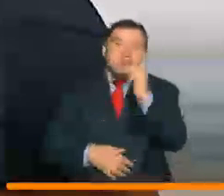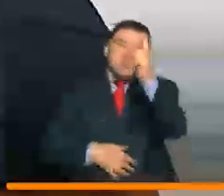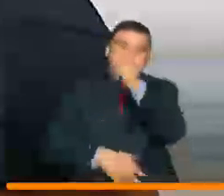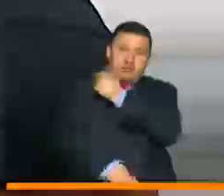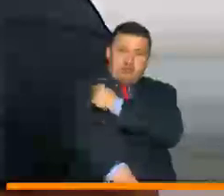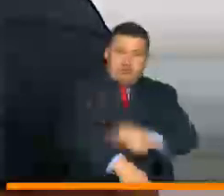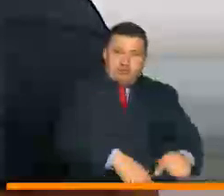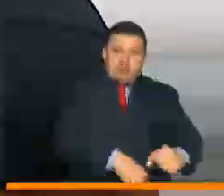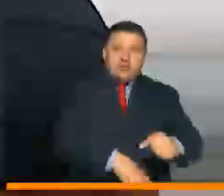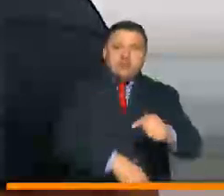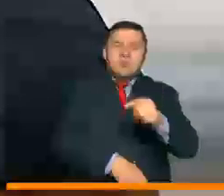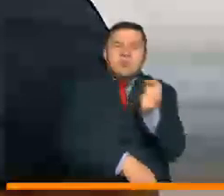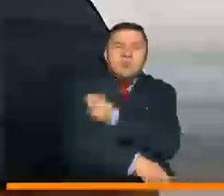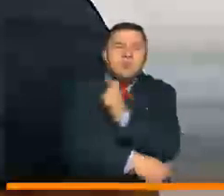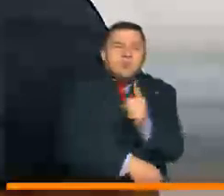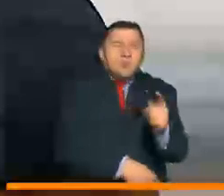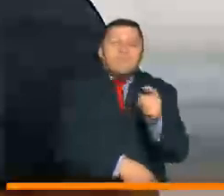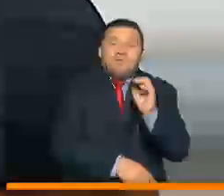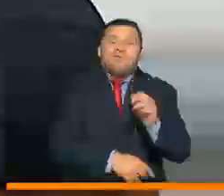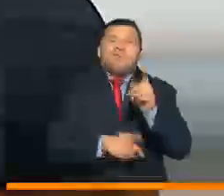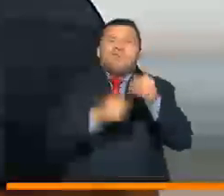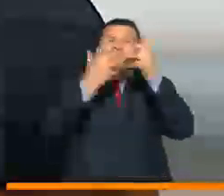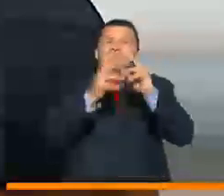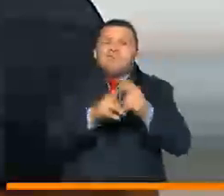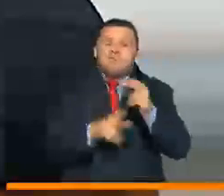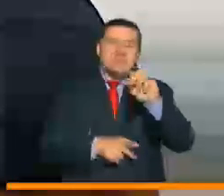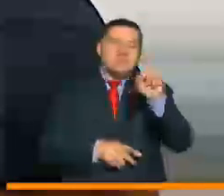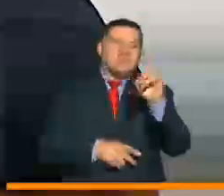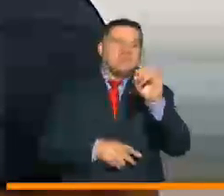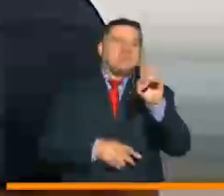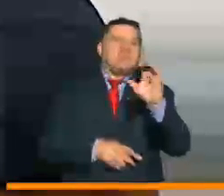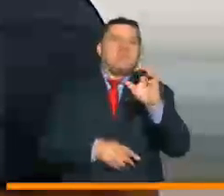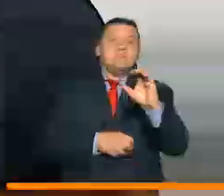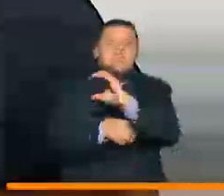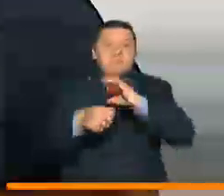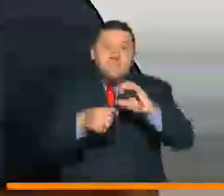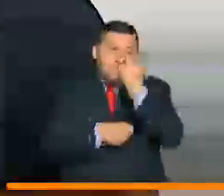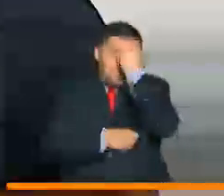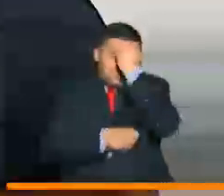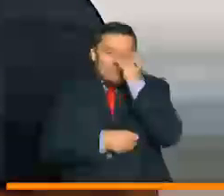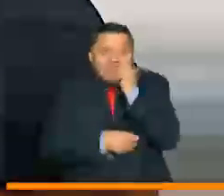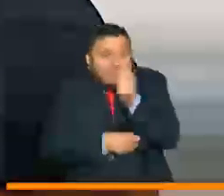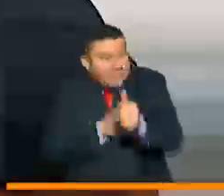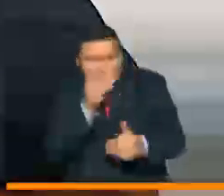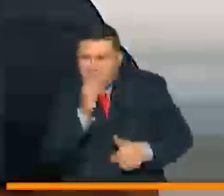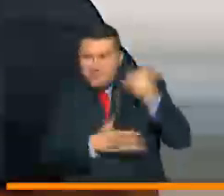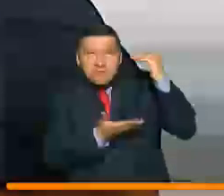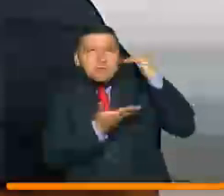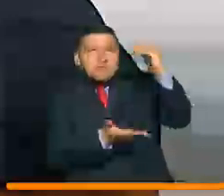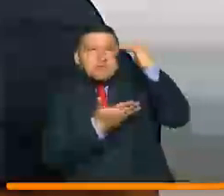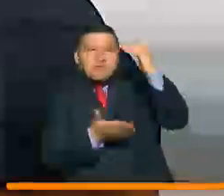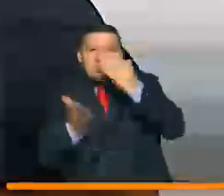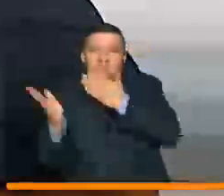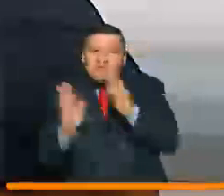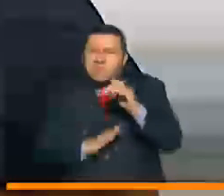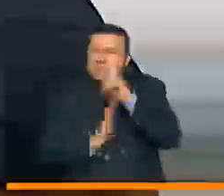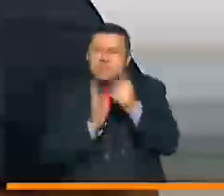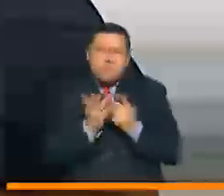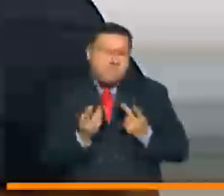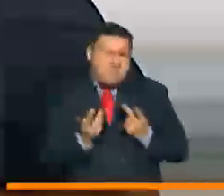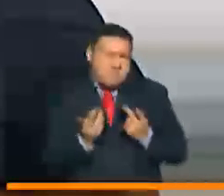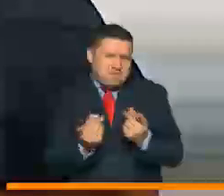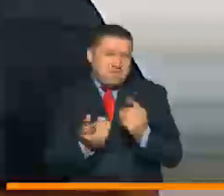de Sinovac y estaremos distribuyéndolas a las principales ciudades del país a partir de mañana en un plan de entrega lo